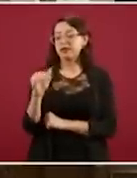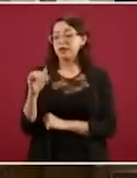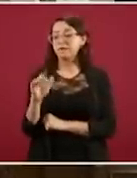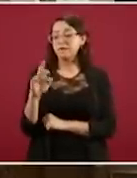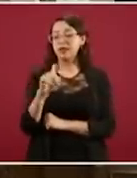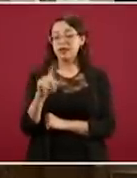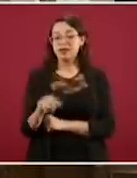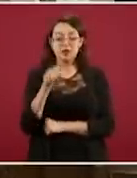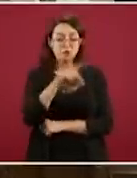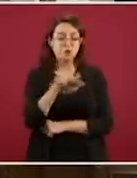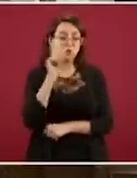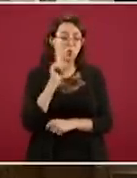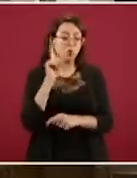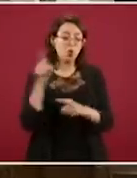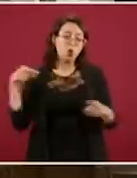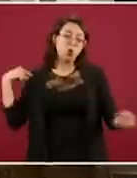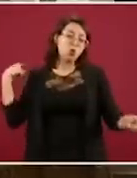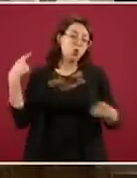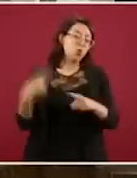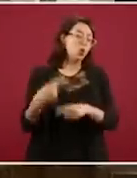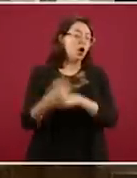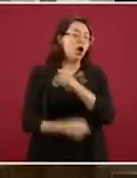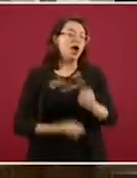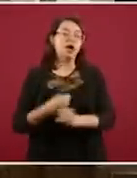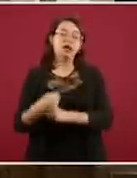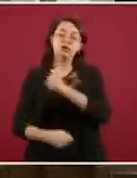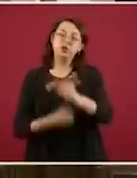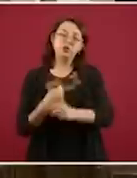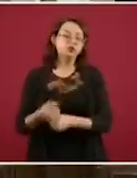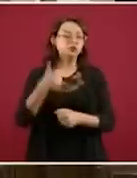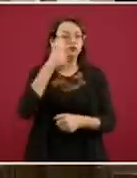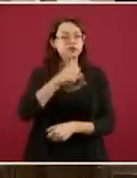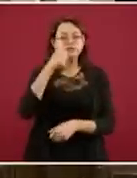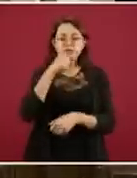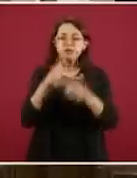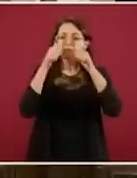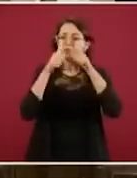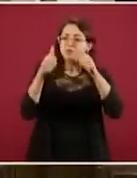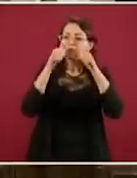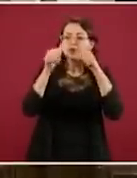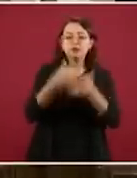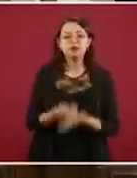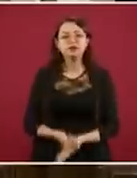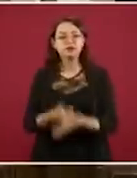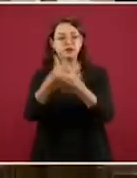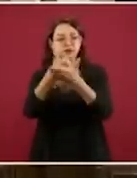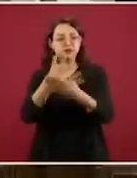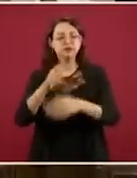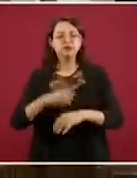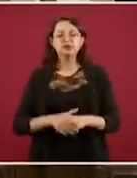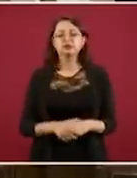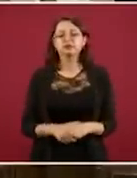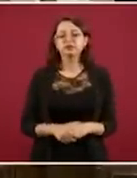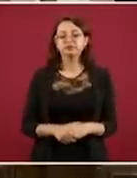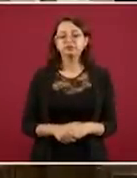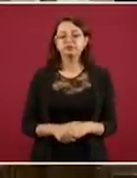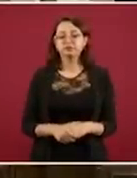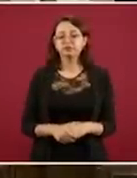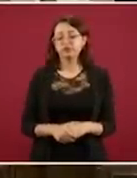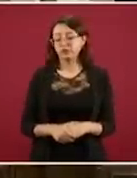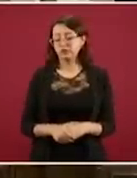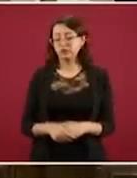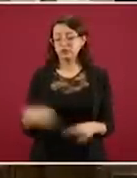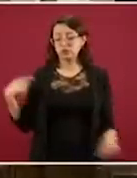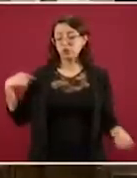ella me viene ayudando en esta tarea y han recibido en lo